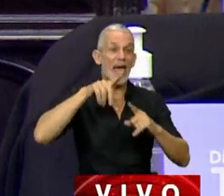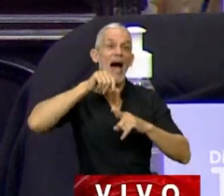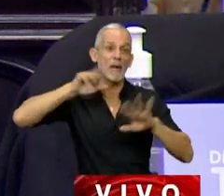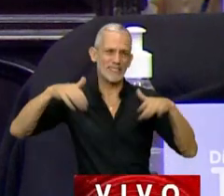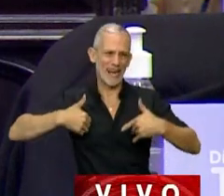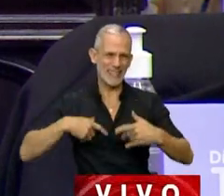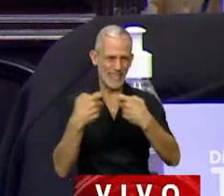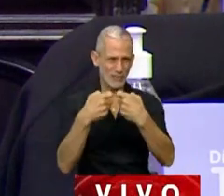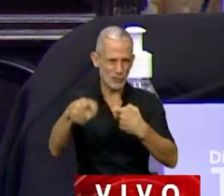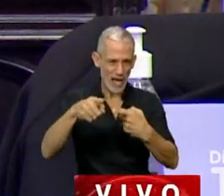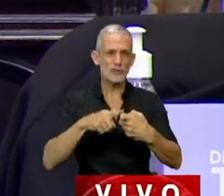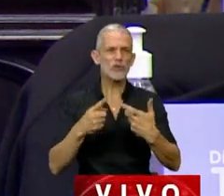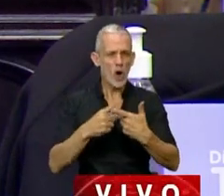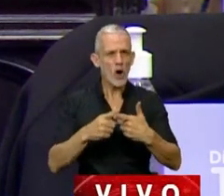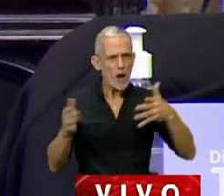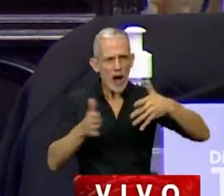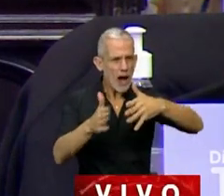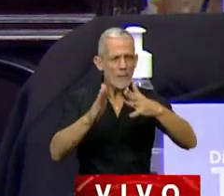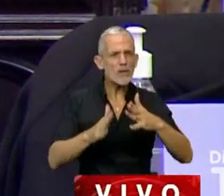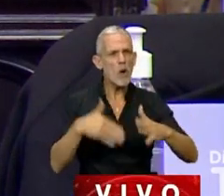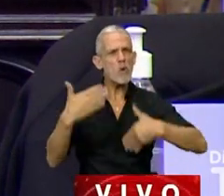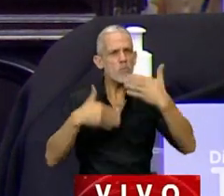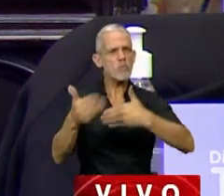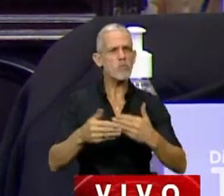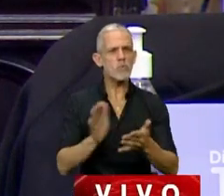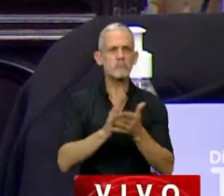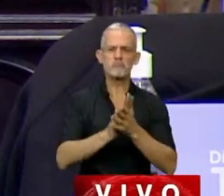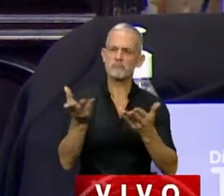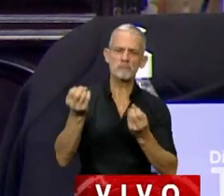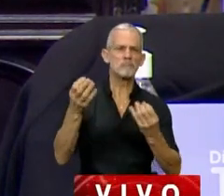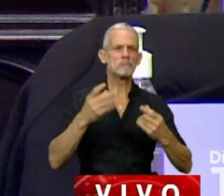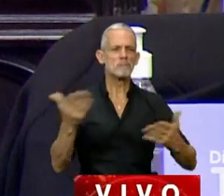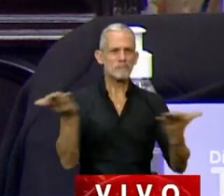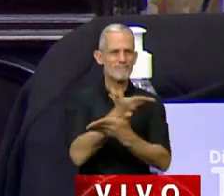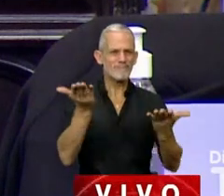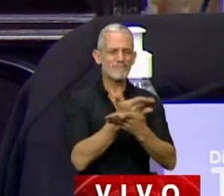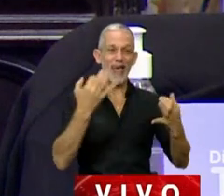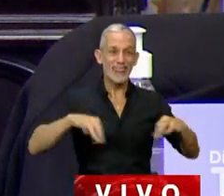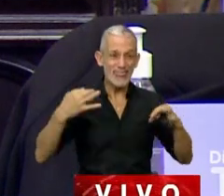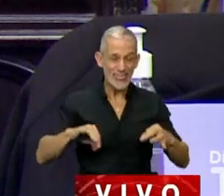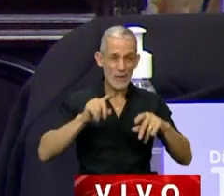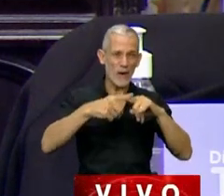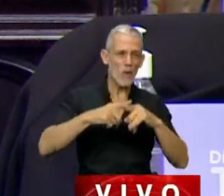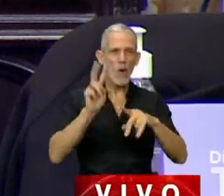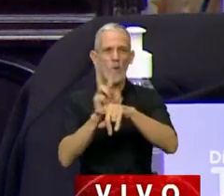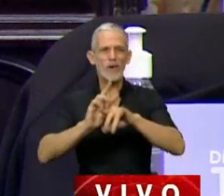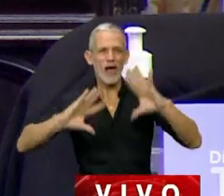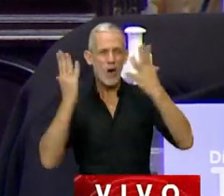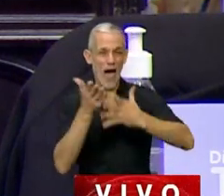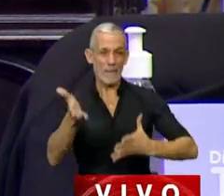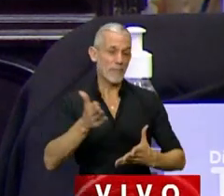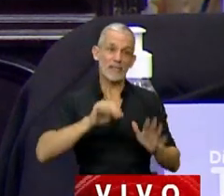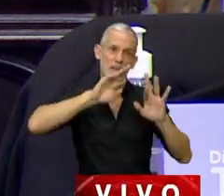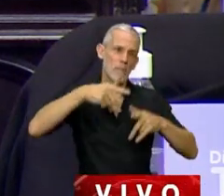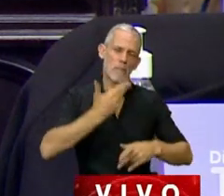decirlo también, y que podamos seguir en este camino reconociendo el trabajo recíproco, porque no hay política ambiental si no la podemos lograr como política de Estado, como bien